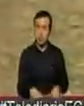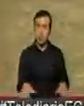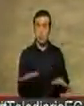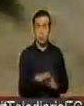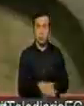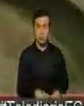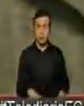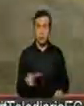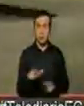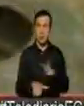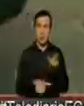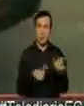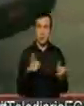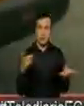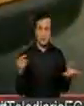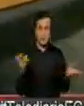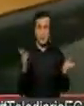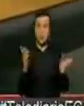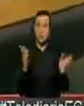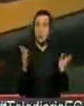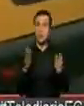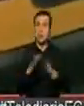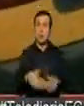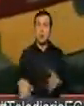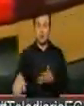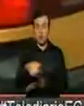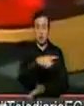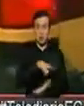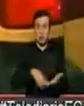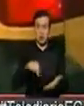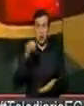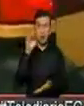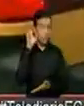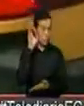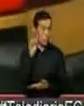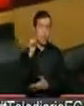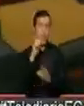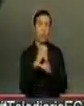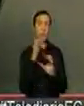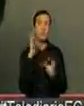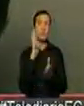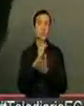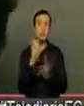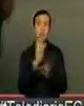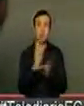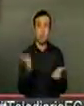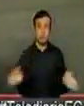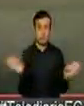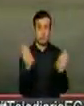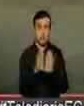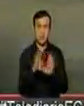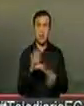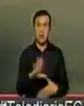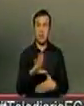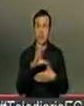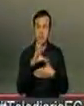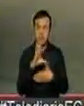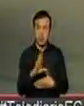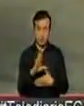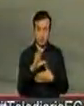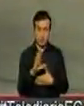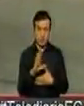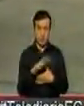por los transportistas. En el Redondel de Miraflores, al norte de Cuenca, las busetas escolares taponaban la Avenida de las Américas.